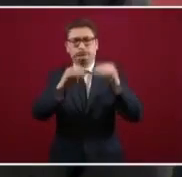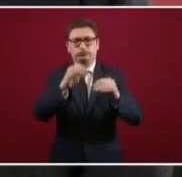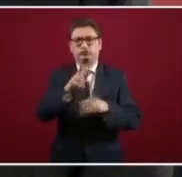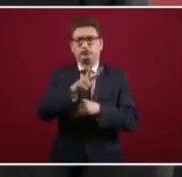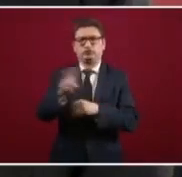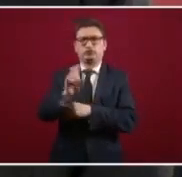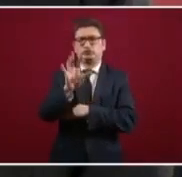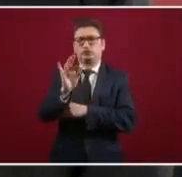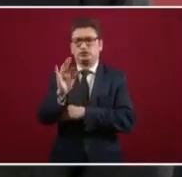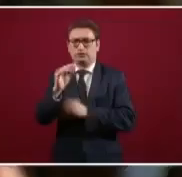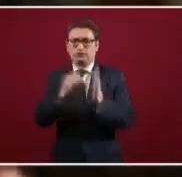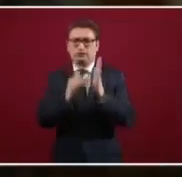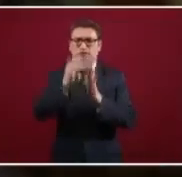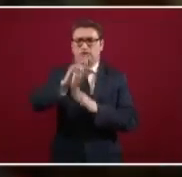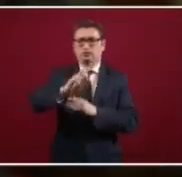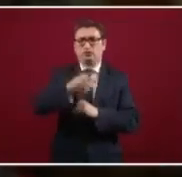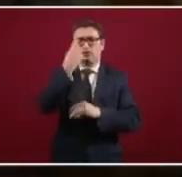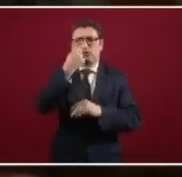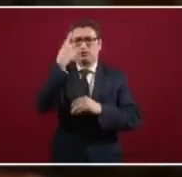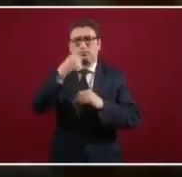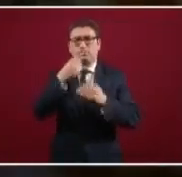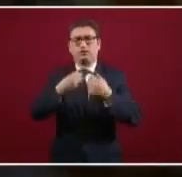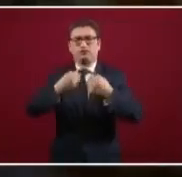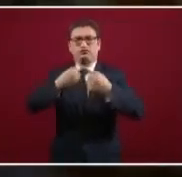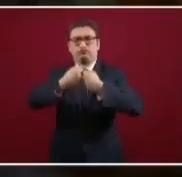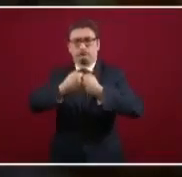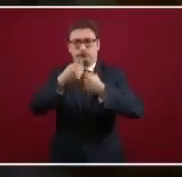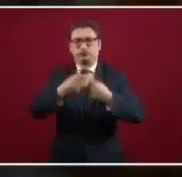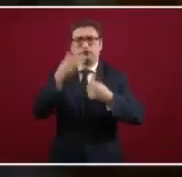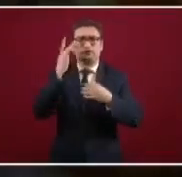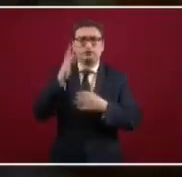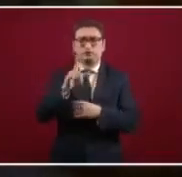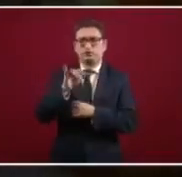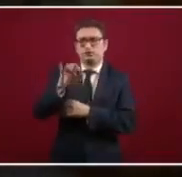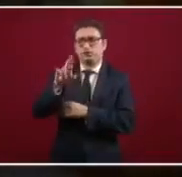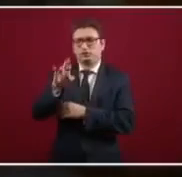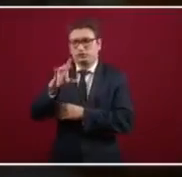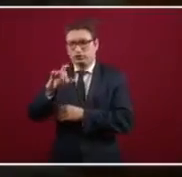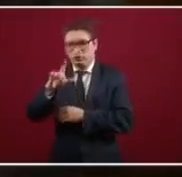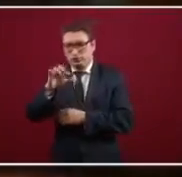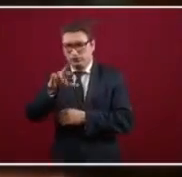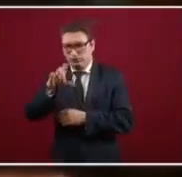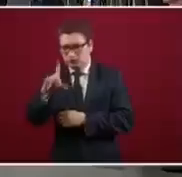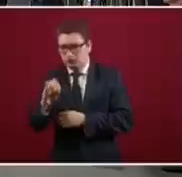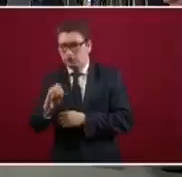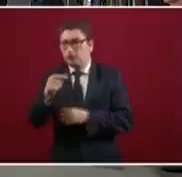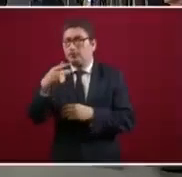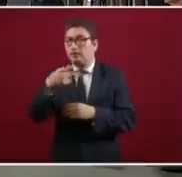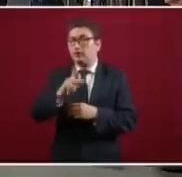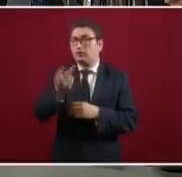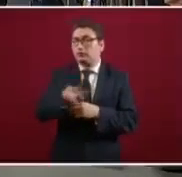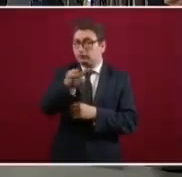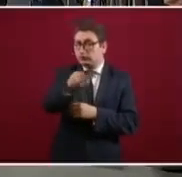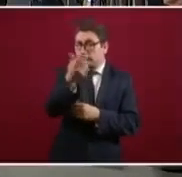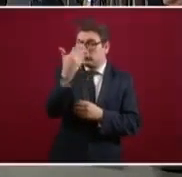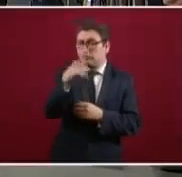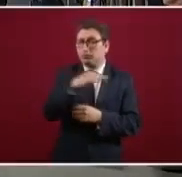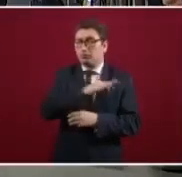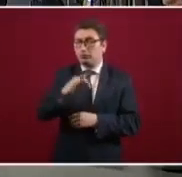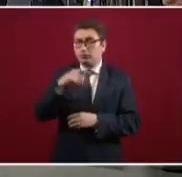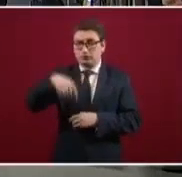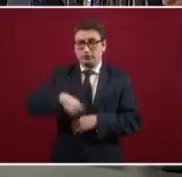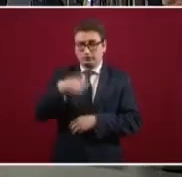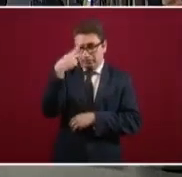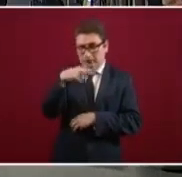240 millones de dólares en el paso fronterizo de san luís río colorado y la pregunta es si hay espacio todavía presupuestariamente